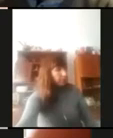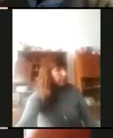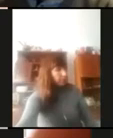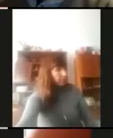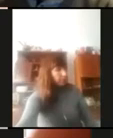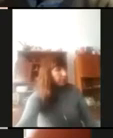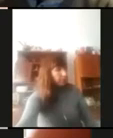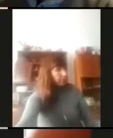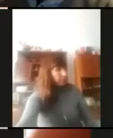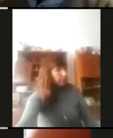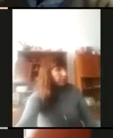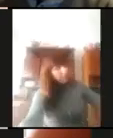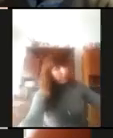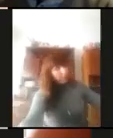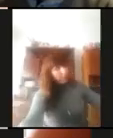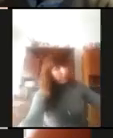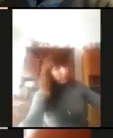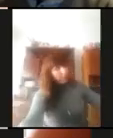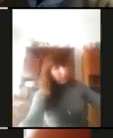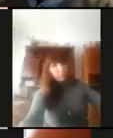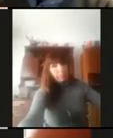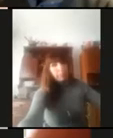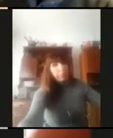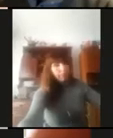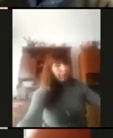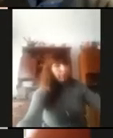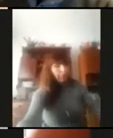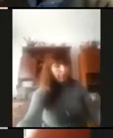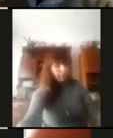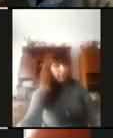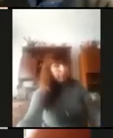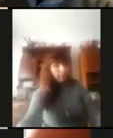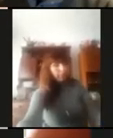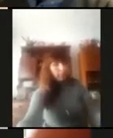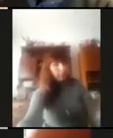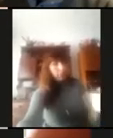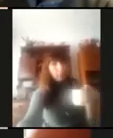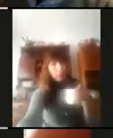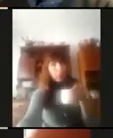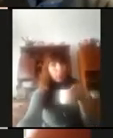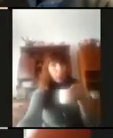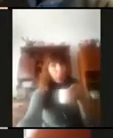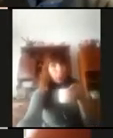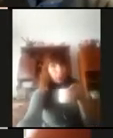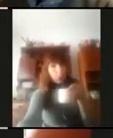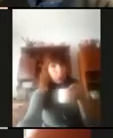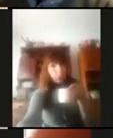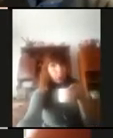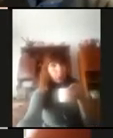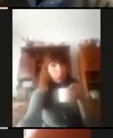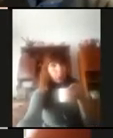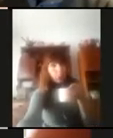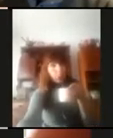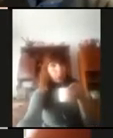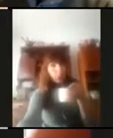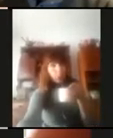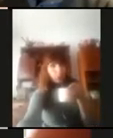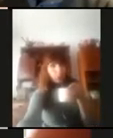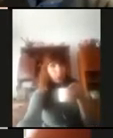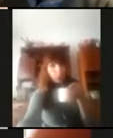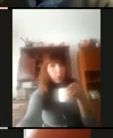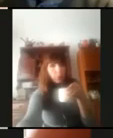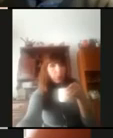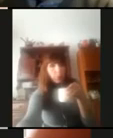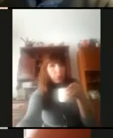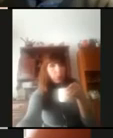gran amigo luis ovsejevich de la fundación konex dice que para él fue el sarmiento del primer